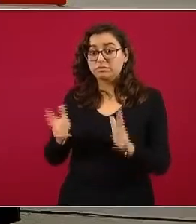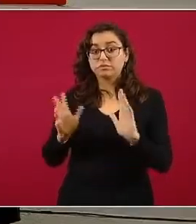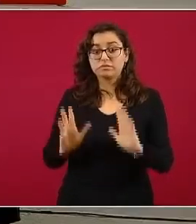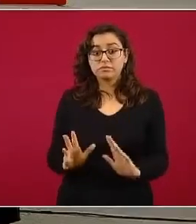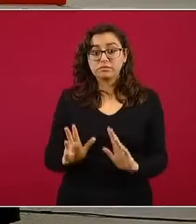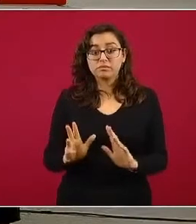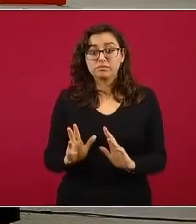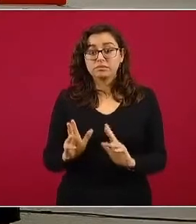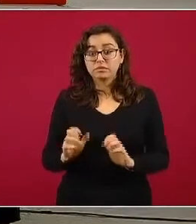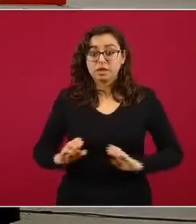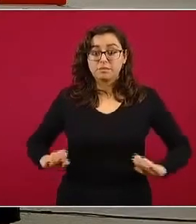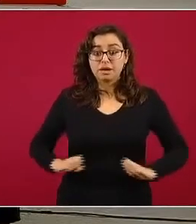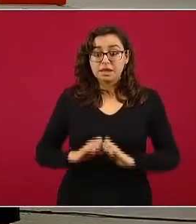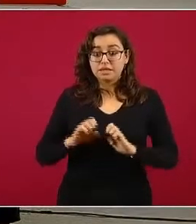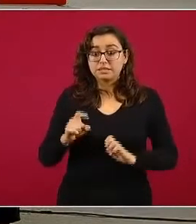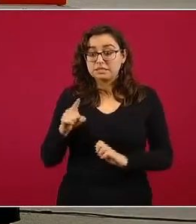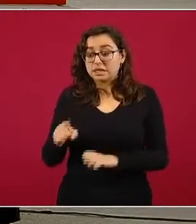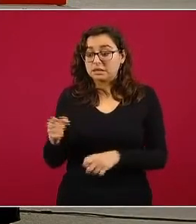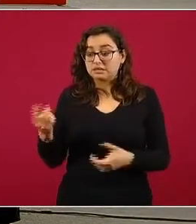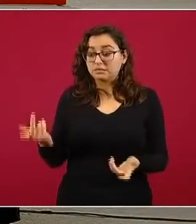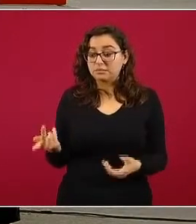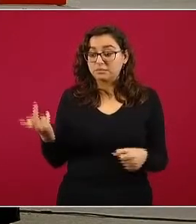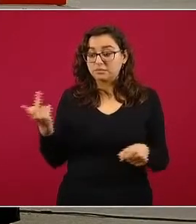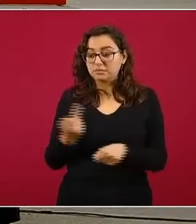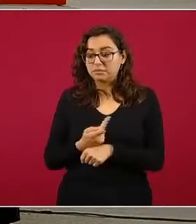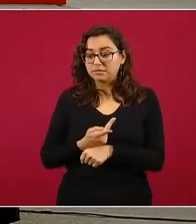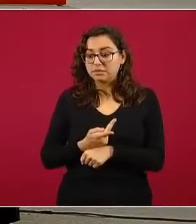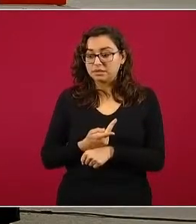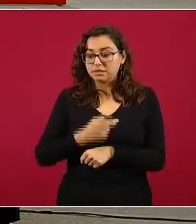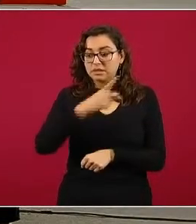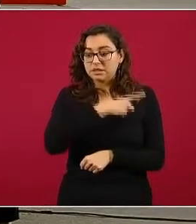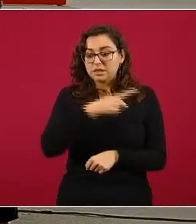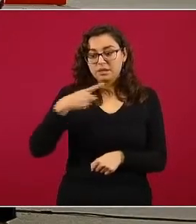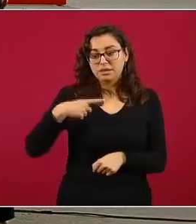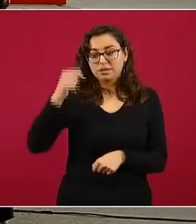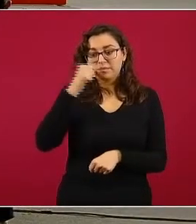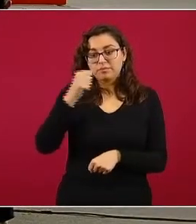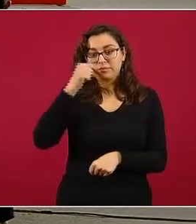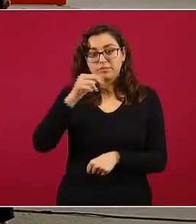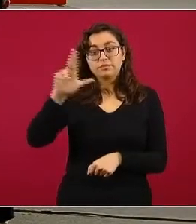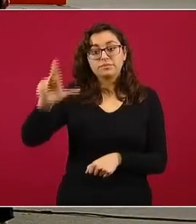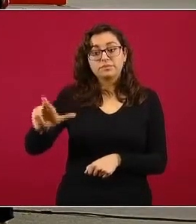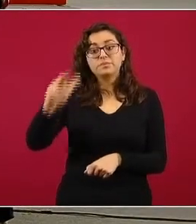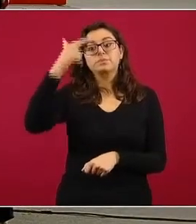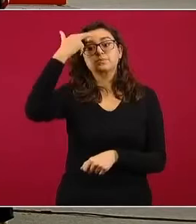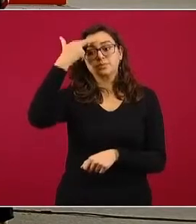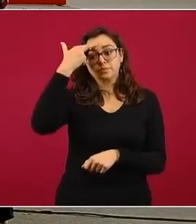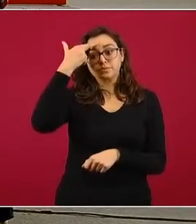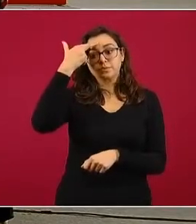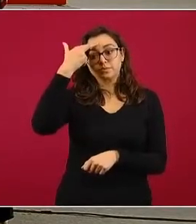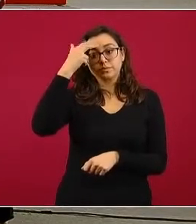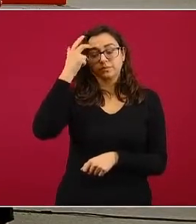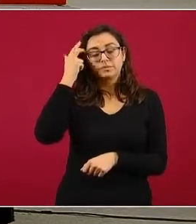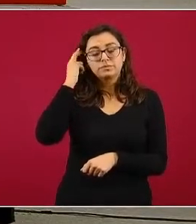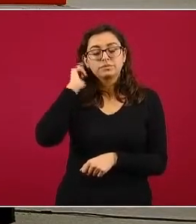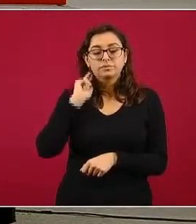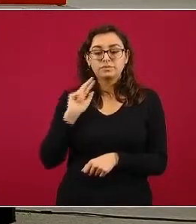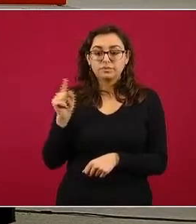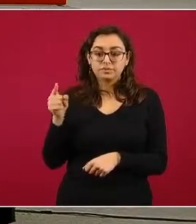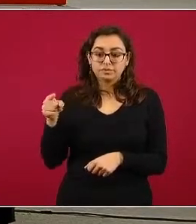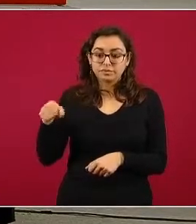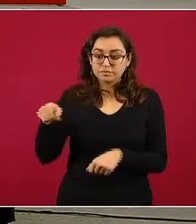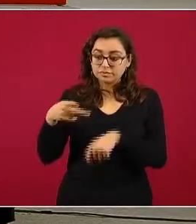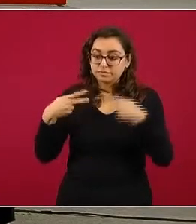en un servicio de urgencias, aquí es importante hacer siempre el llamado a las personas, porque esto va ligado